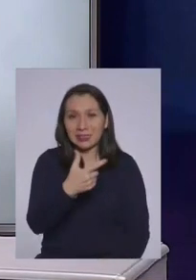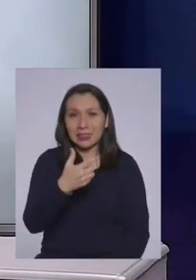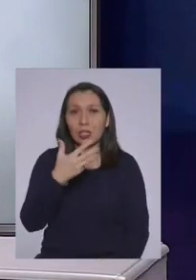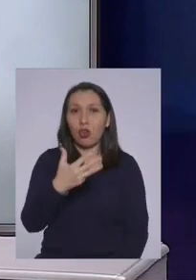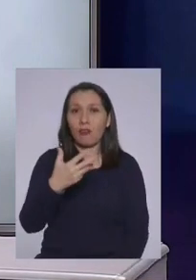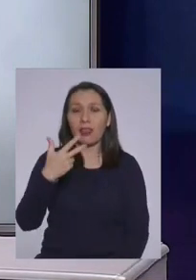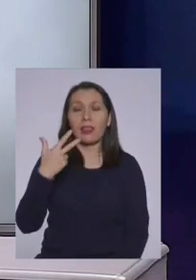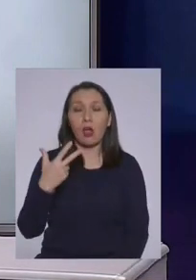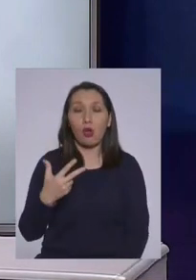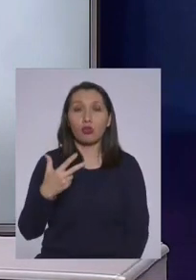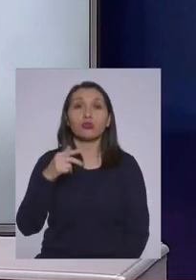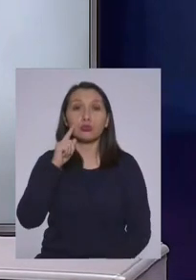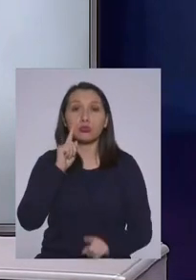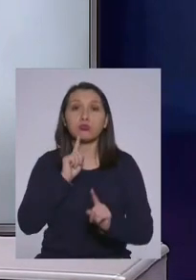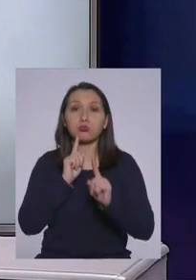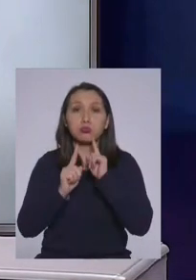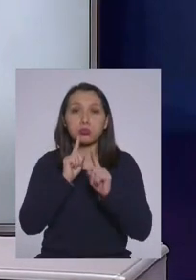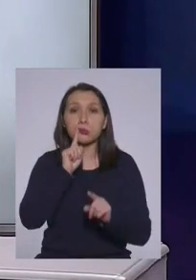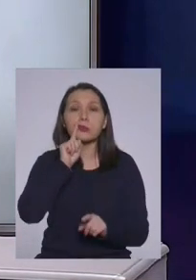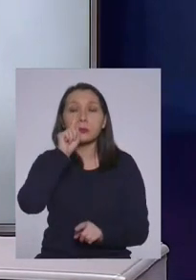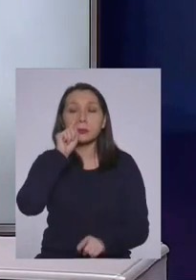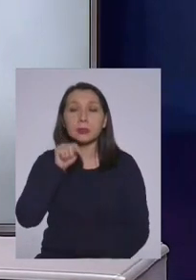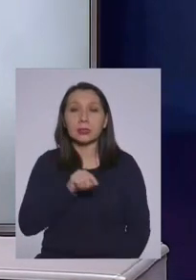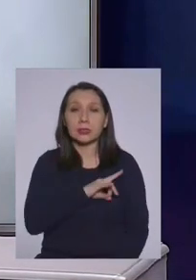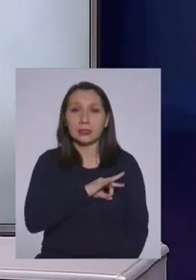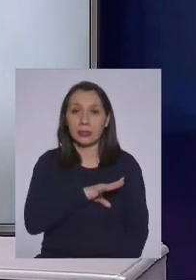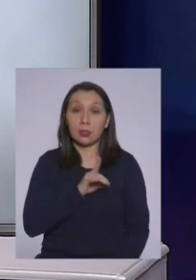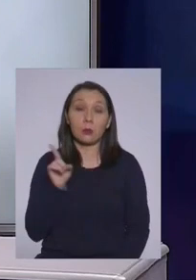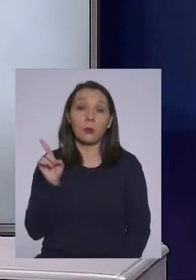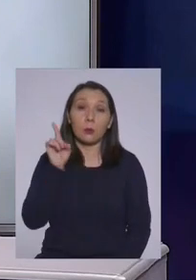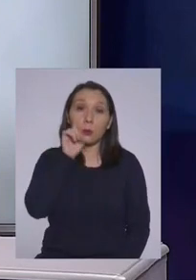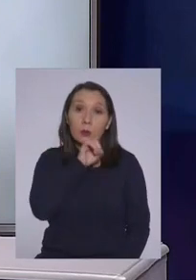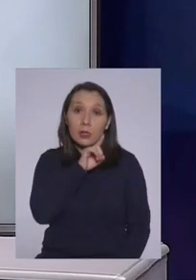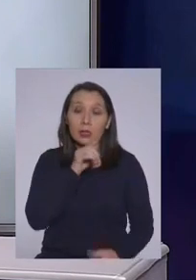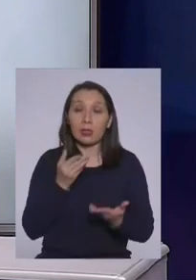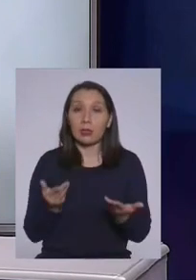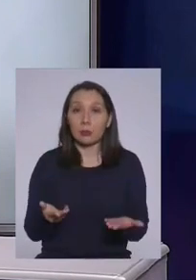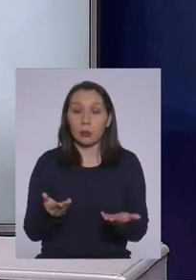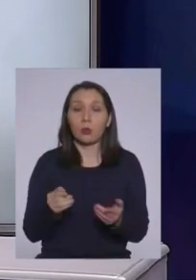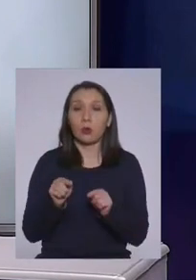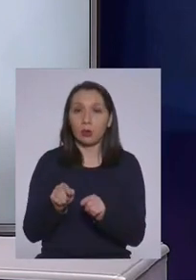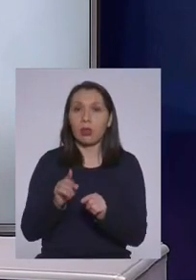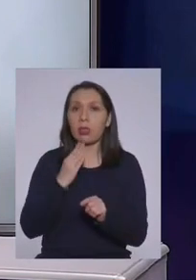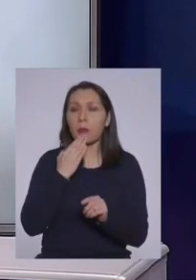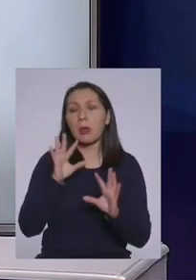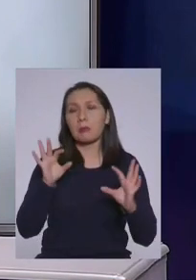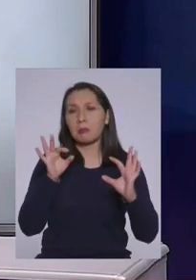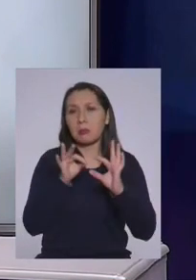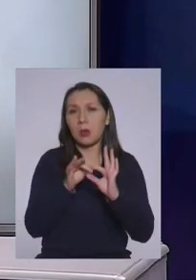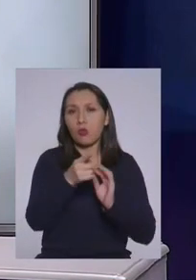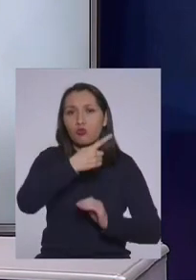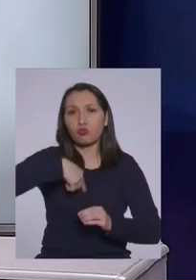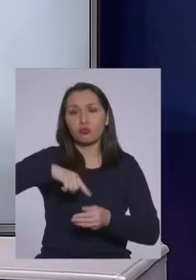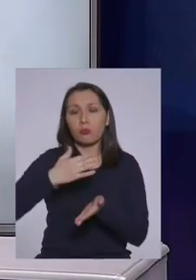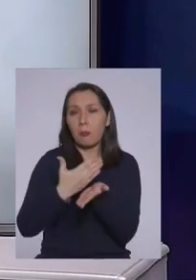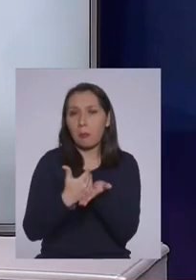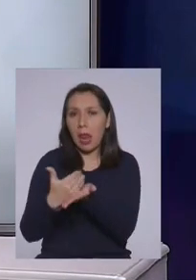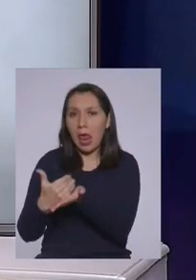1.292.798 PCRs en el país. Finalmente, y en relación a nuestra estrategia